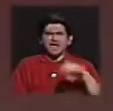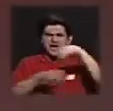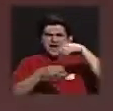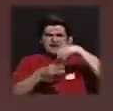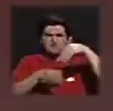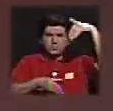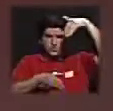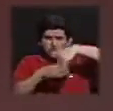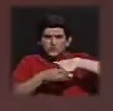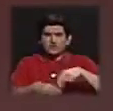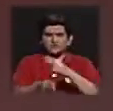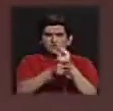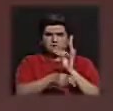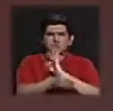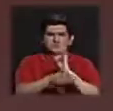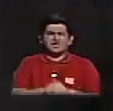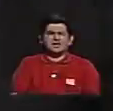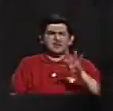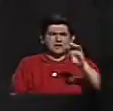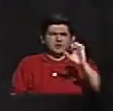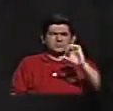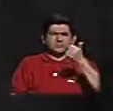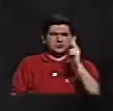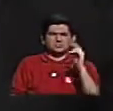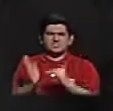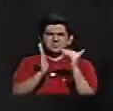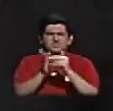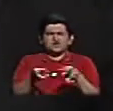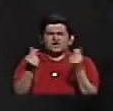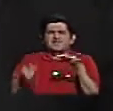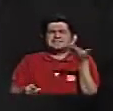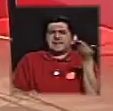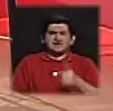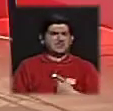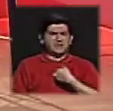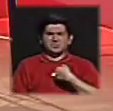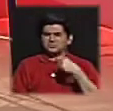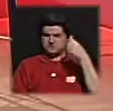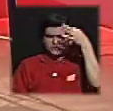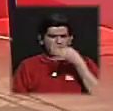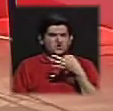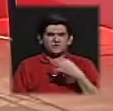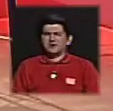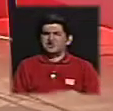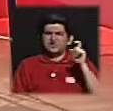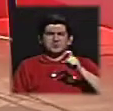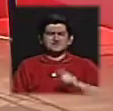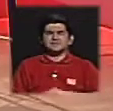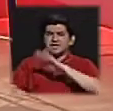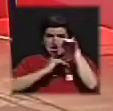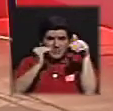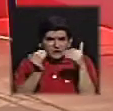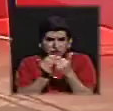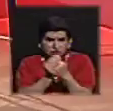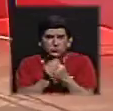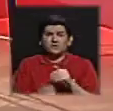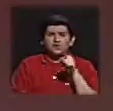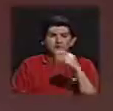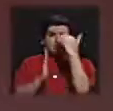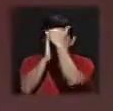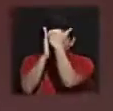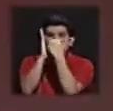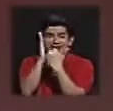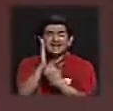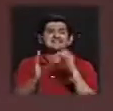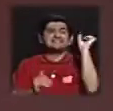la SUTEL se va a gastar 413 millones, cuánto es que recibe el director, no quiero el rublo general de salarios, quiero todo el desglose de esos. Y eso